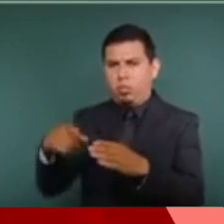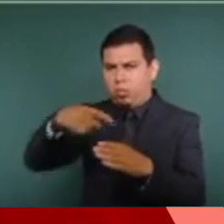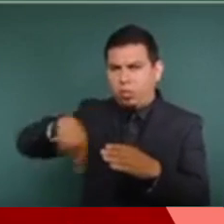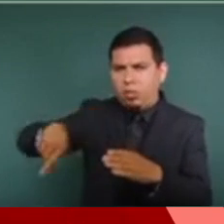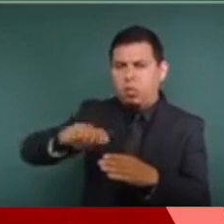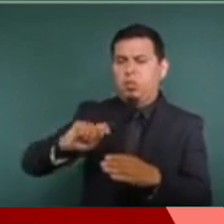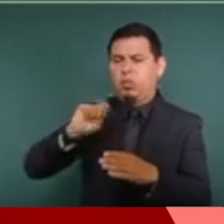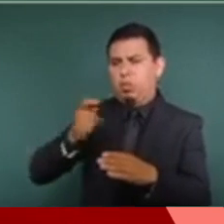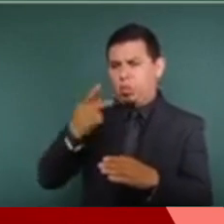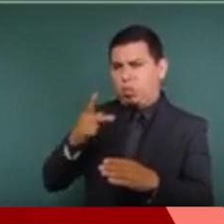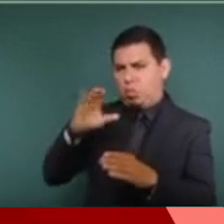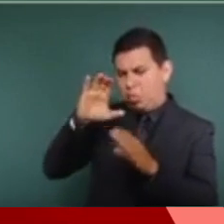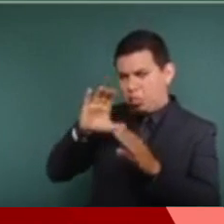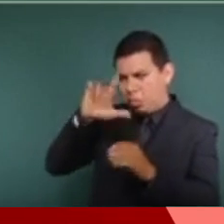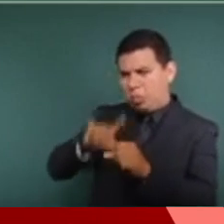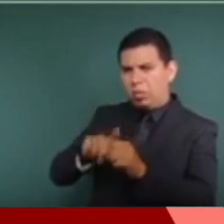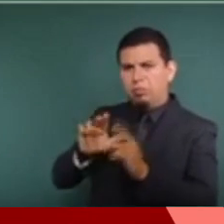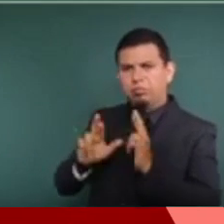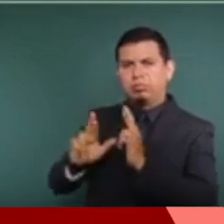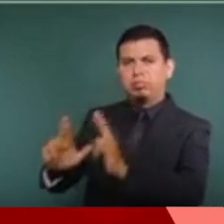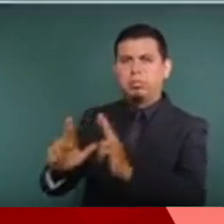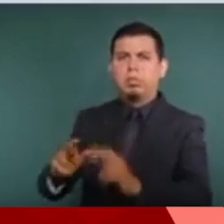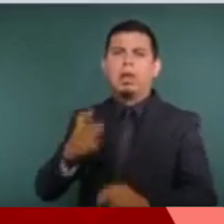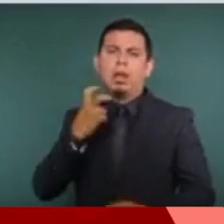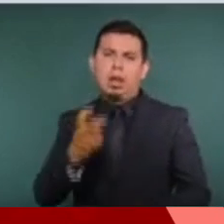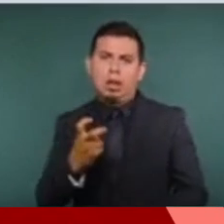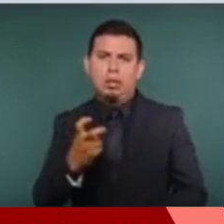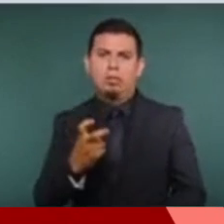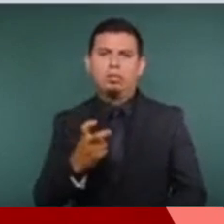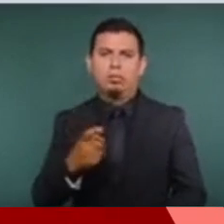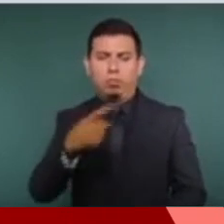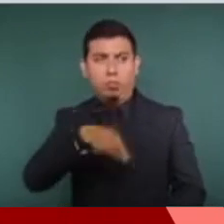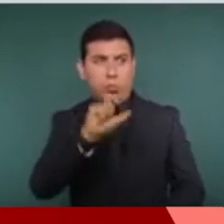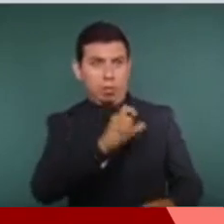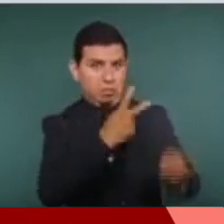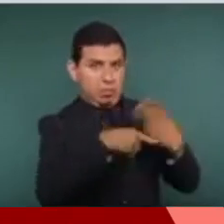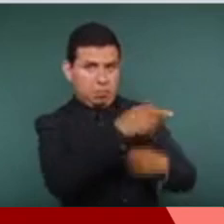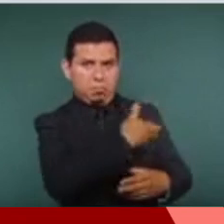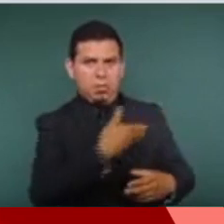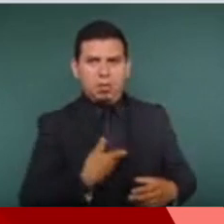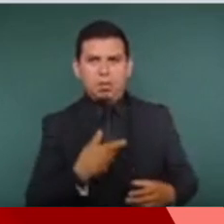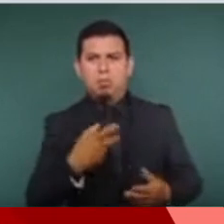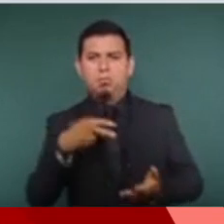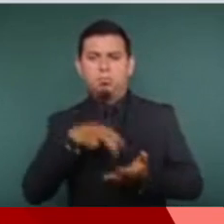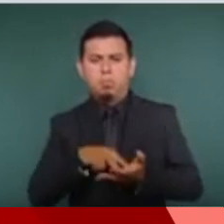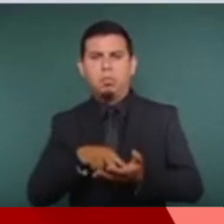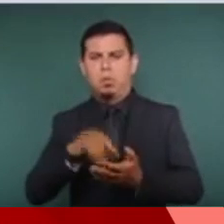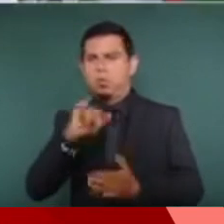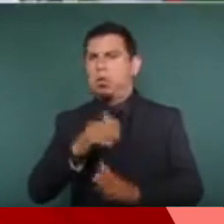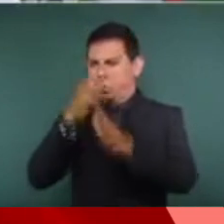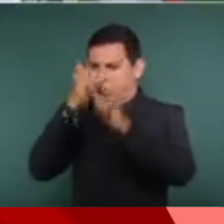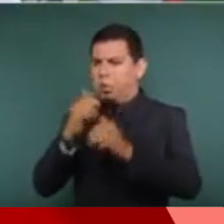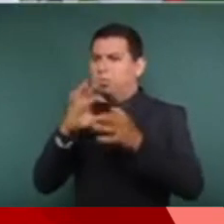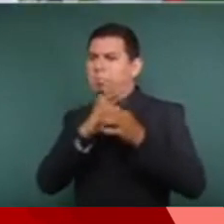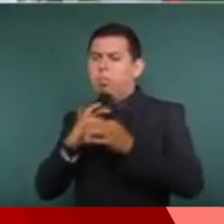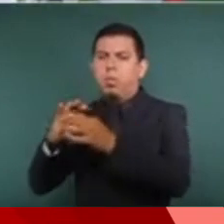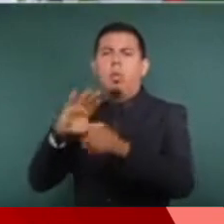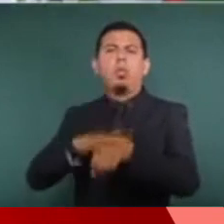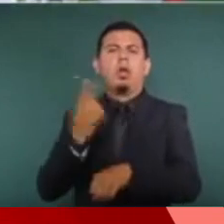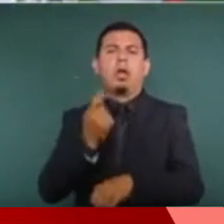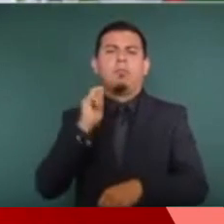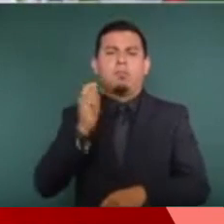futuras elecciones. Aquí cerramos filas con usted, señor presidente, porque la patria